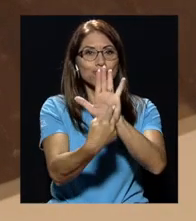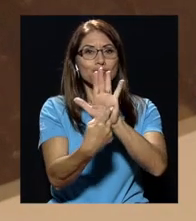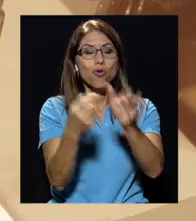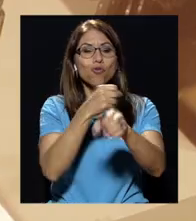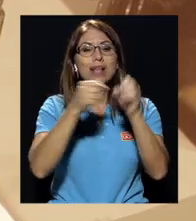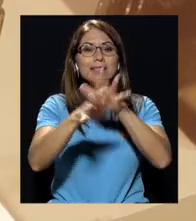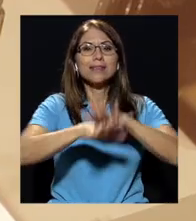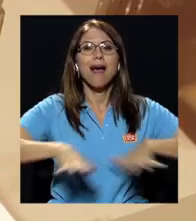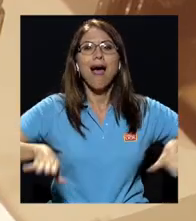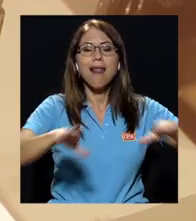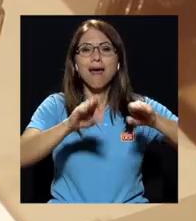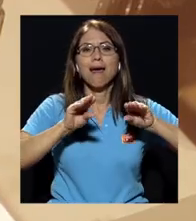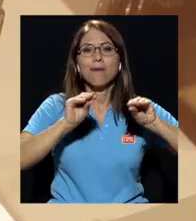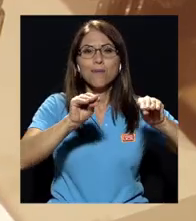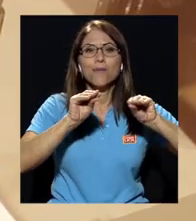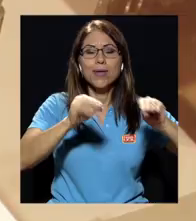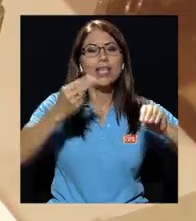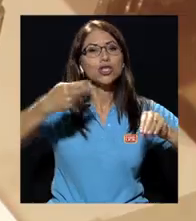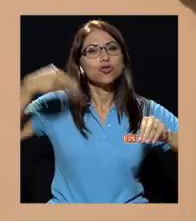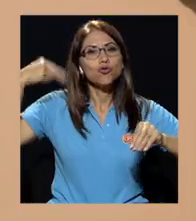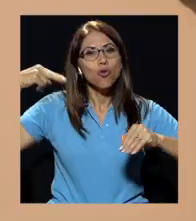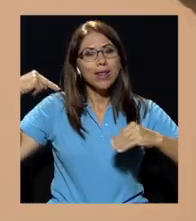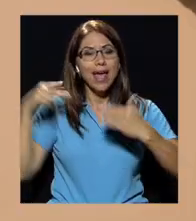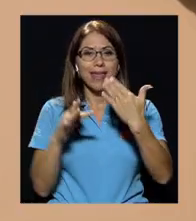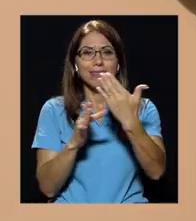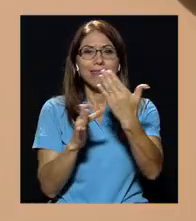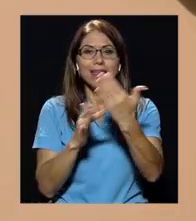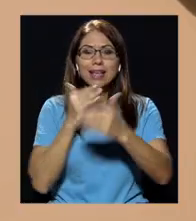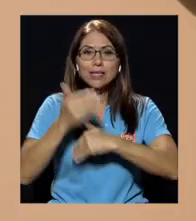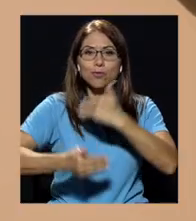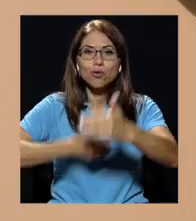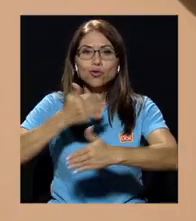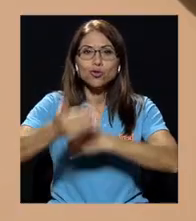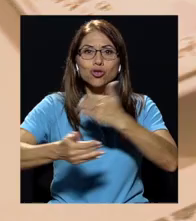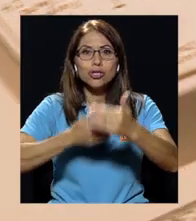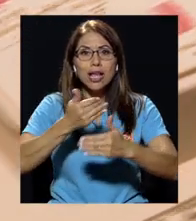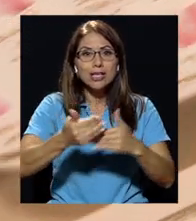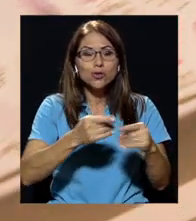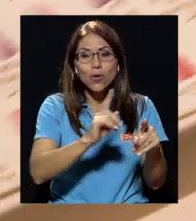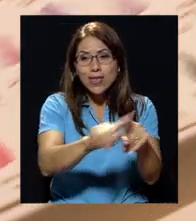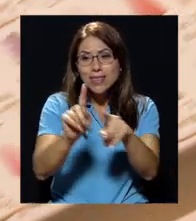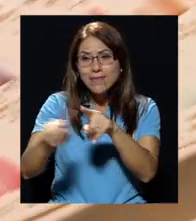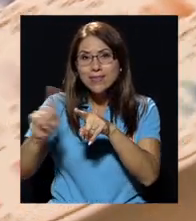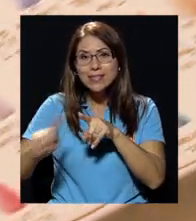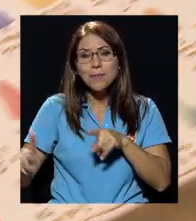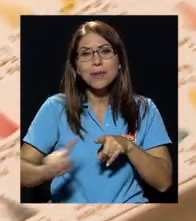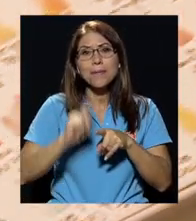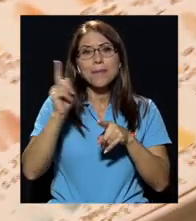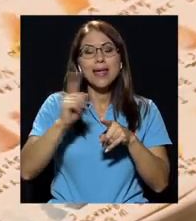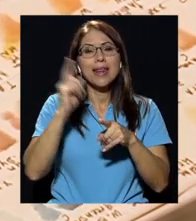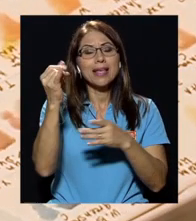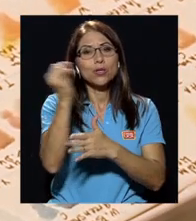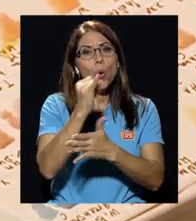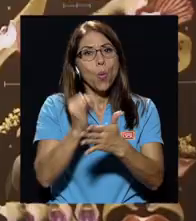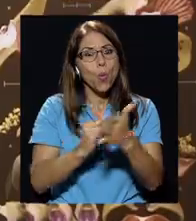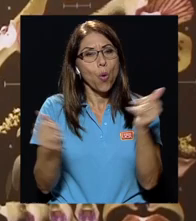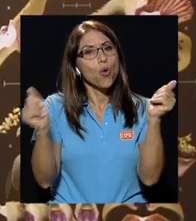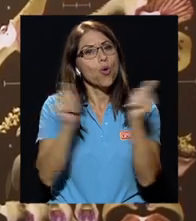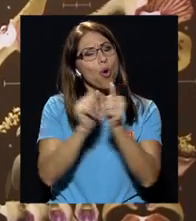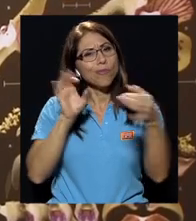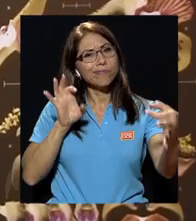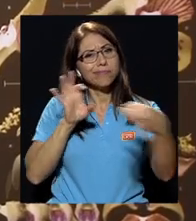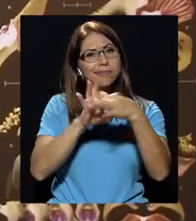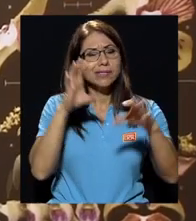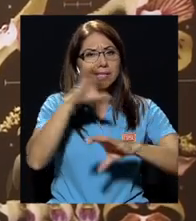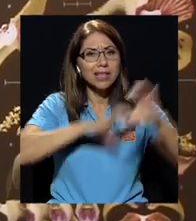sobre historia, técnicas, proceso y reproducciones de las primeras obras históricas con rigor científico. Además, un